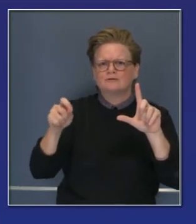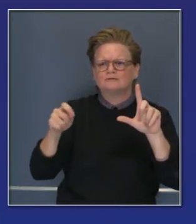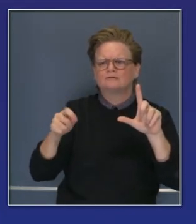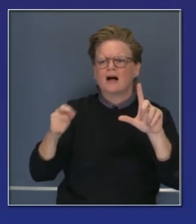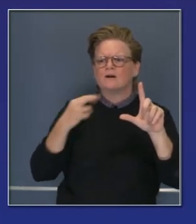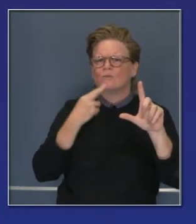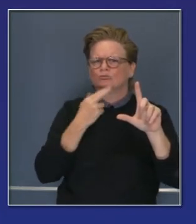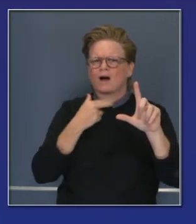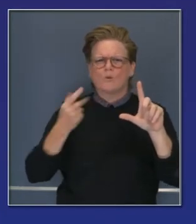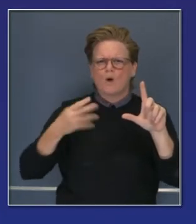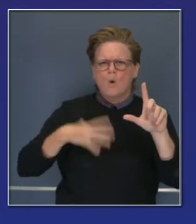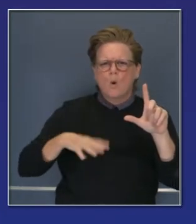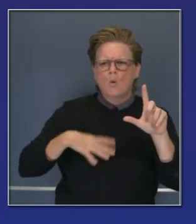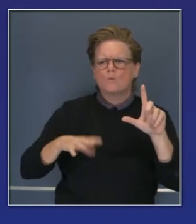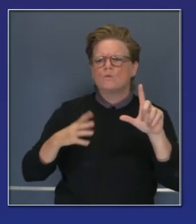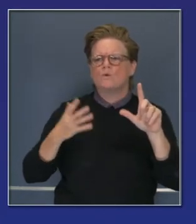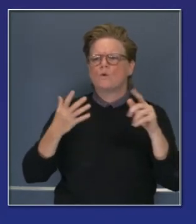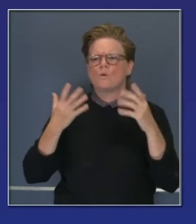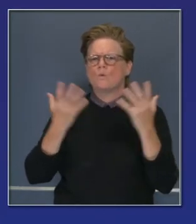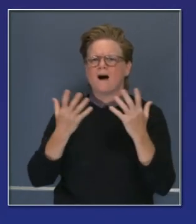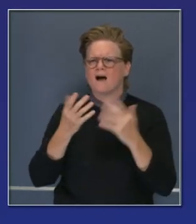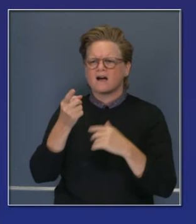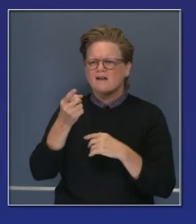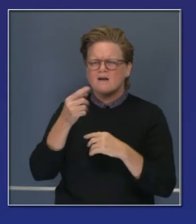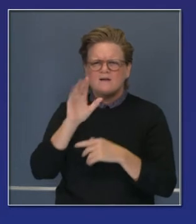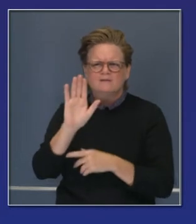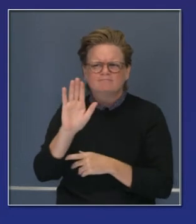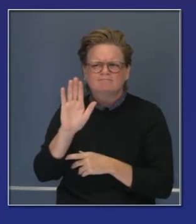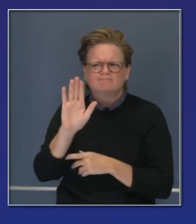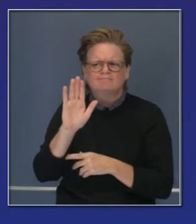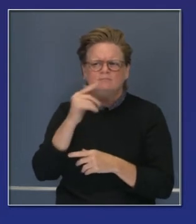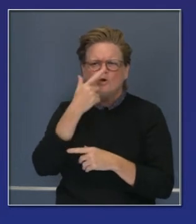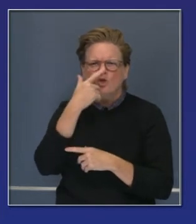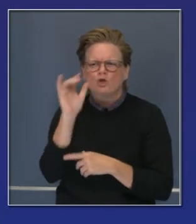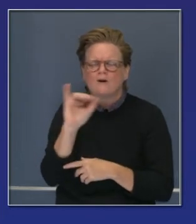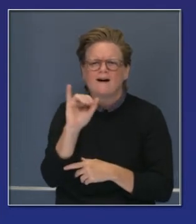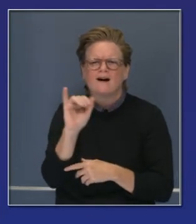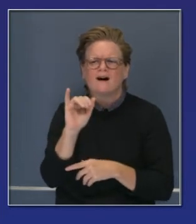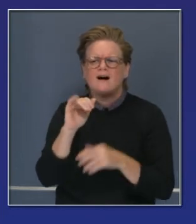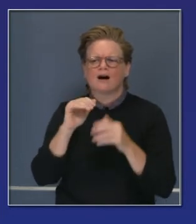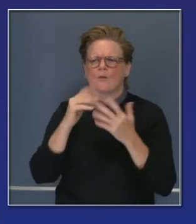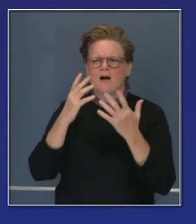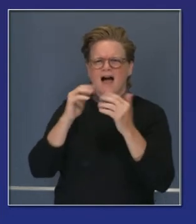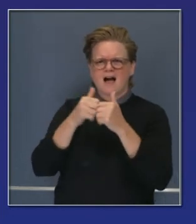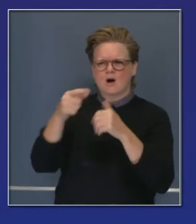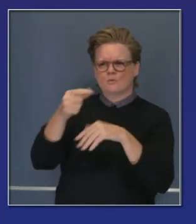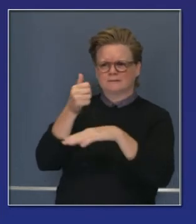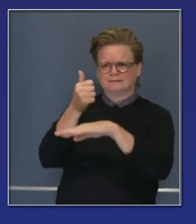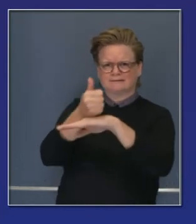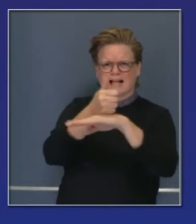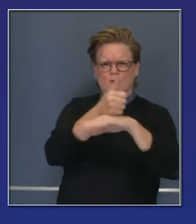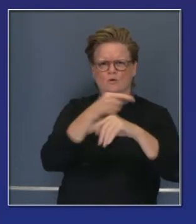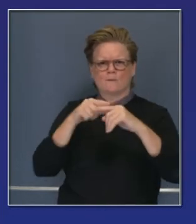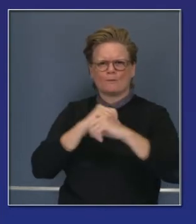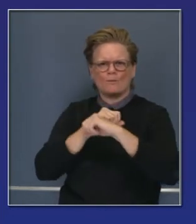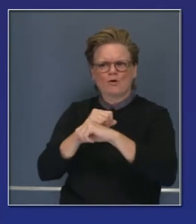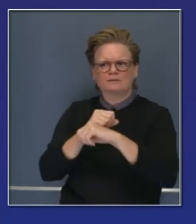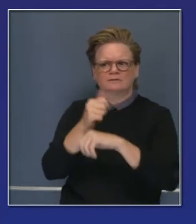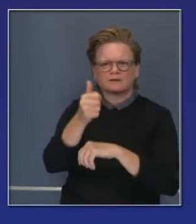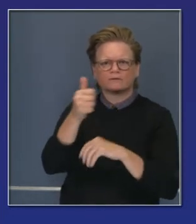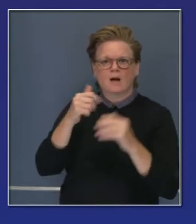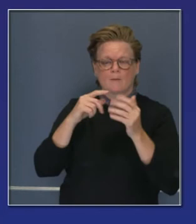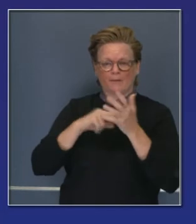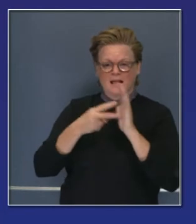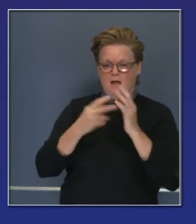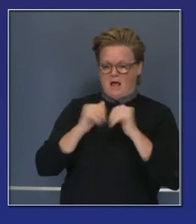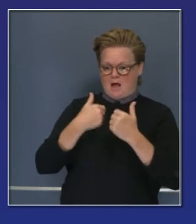restaurantes o comercios, cuáles son sus medidas de seguridad y salubridad. Esta